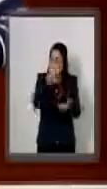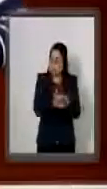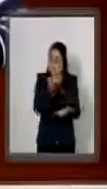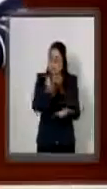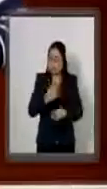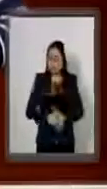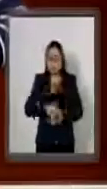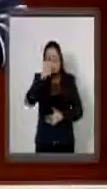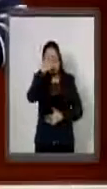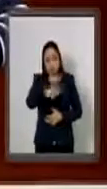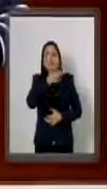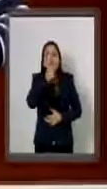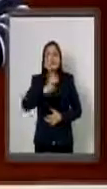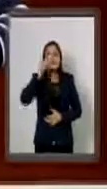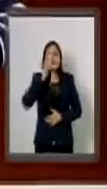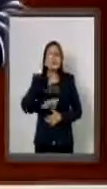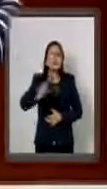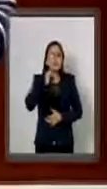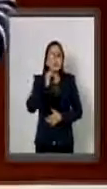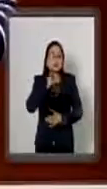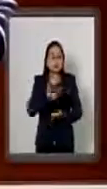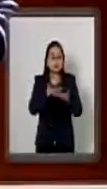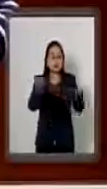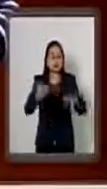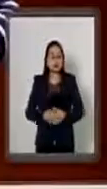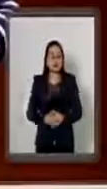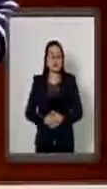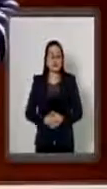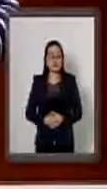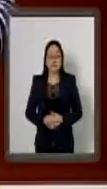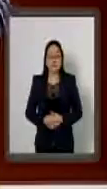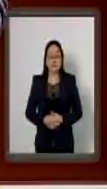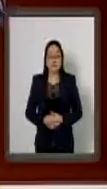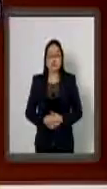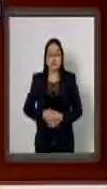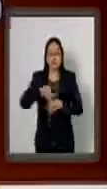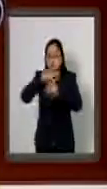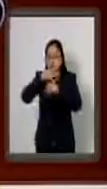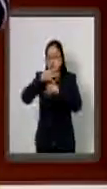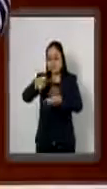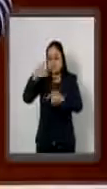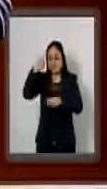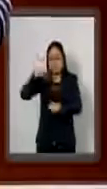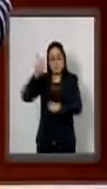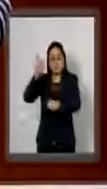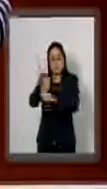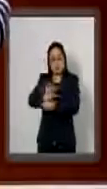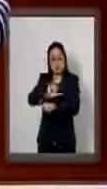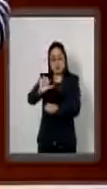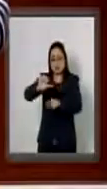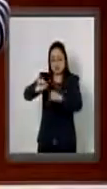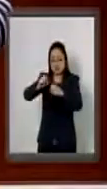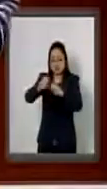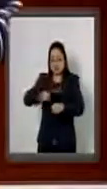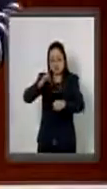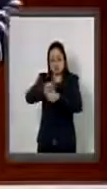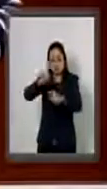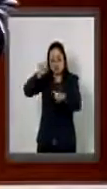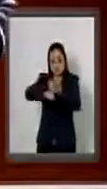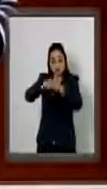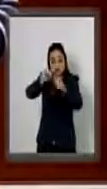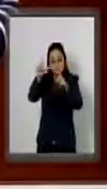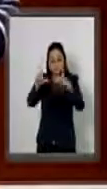Señoras y señores senadores, la declaratoria de protección a la seguridad interior